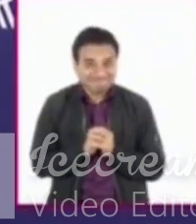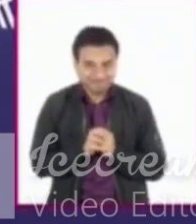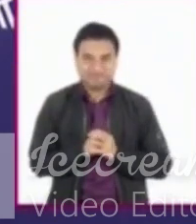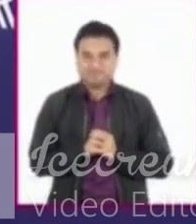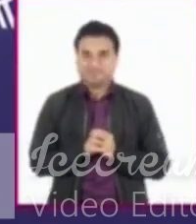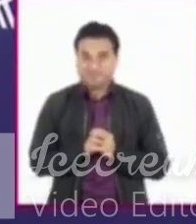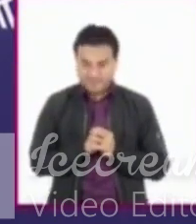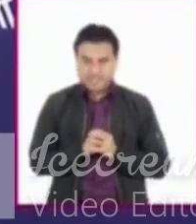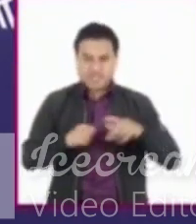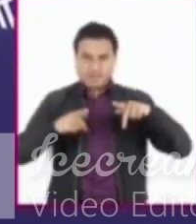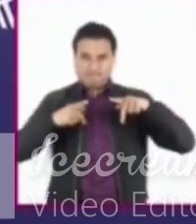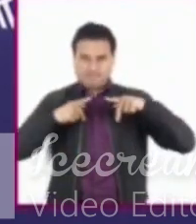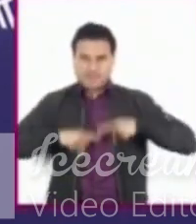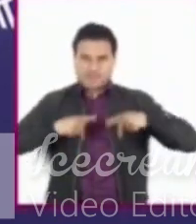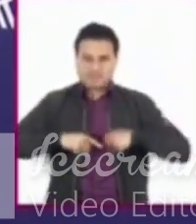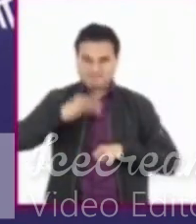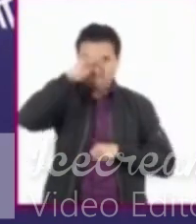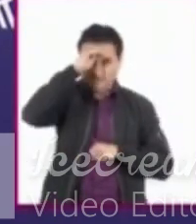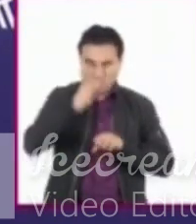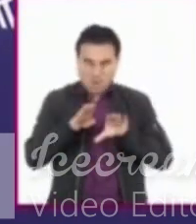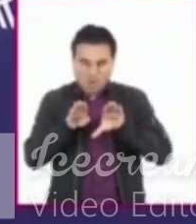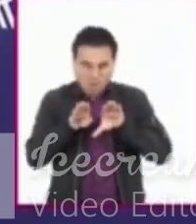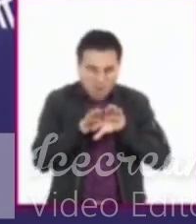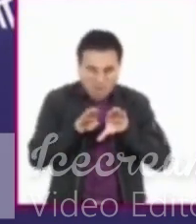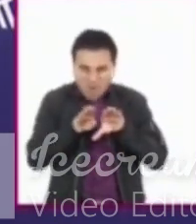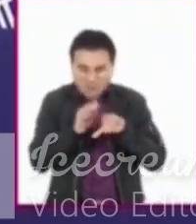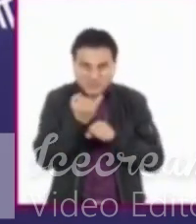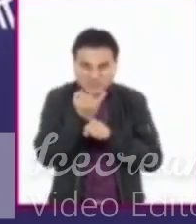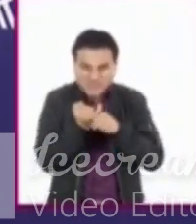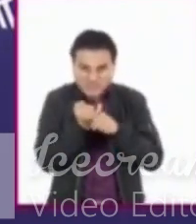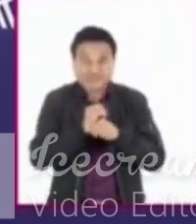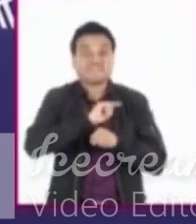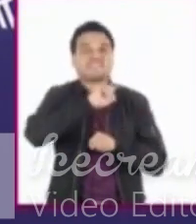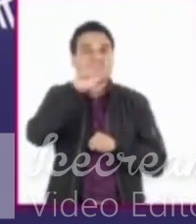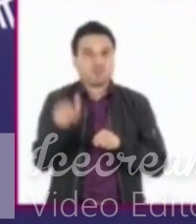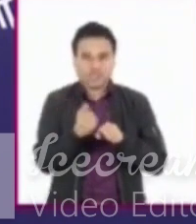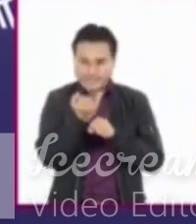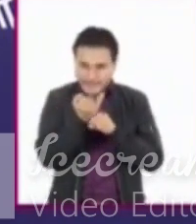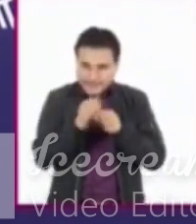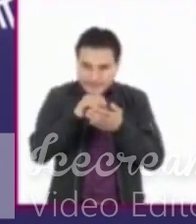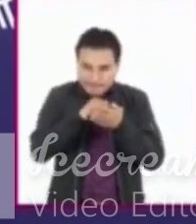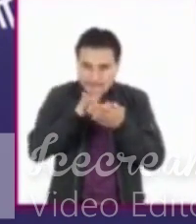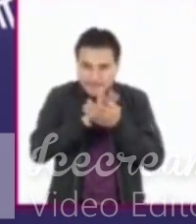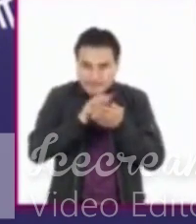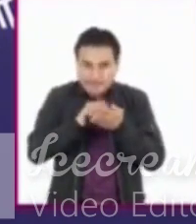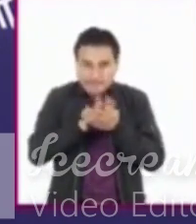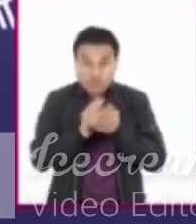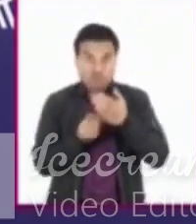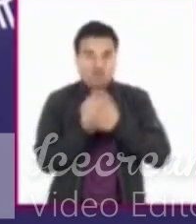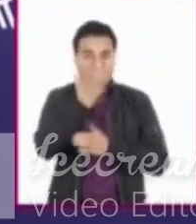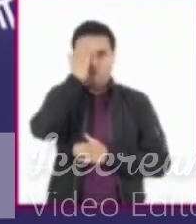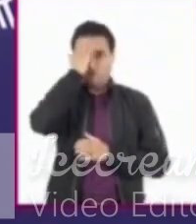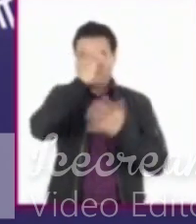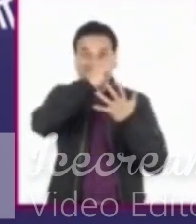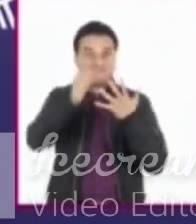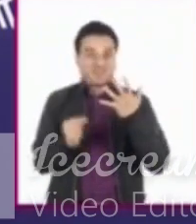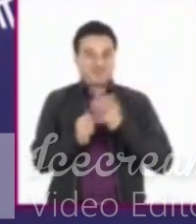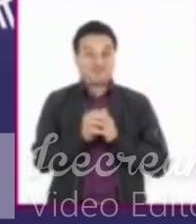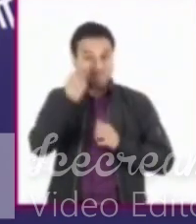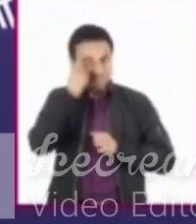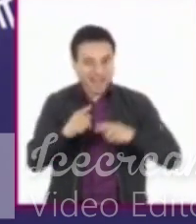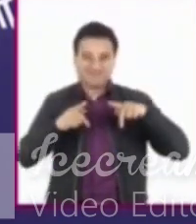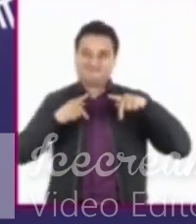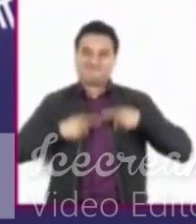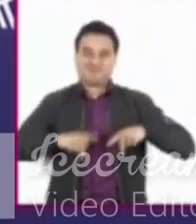ha causado que se desarrollen los conocimientos científicos con la intención de satisfacer las necesidades